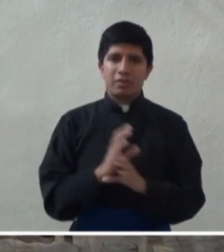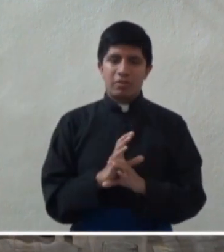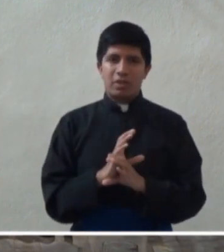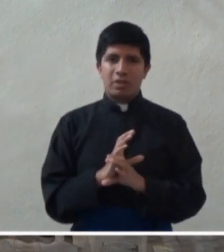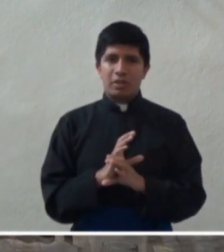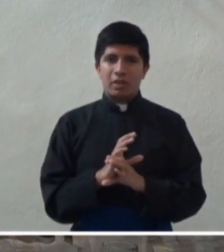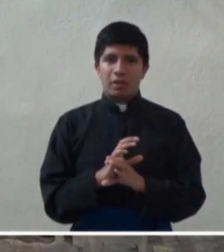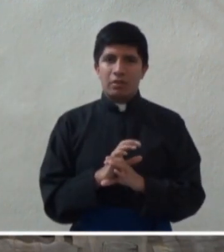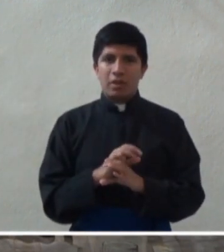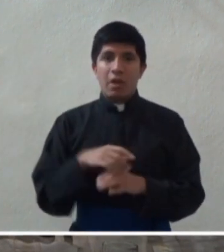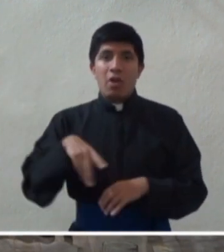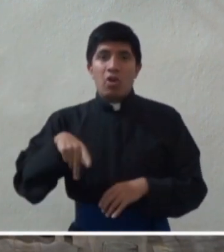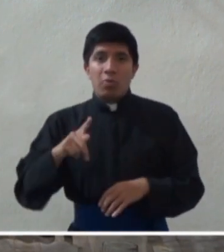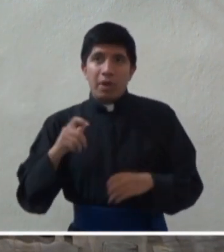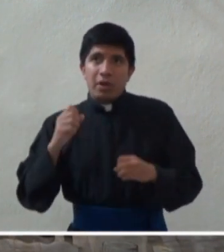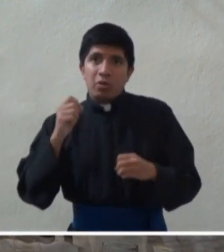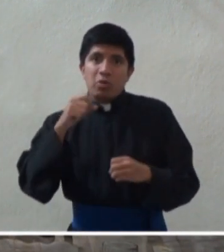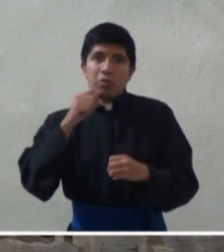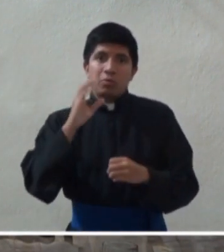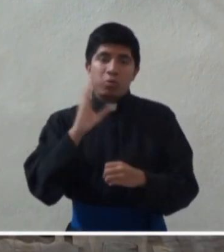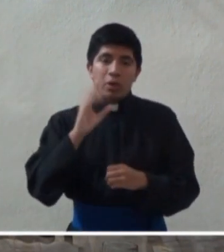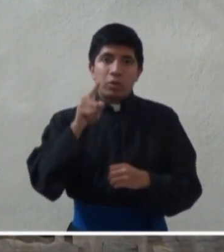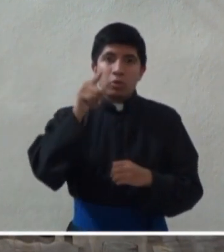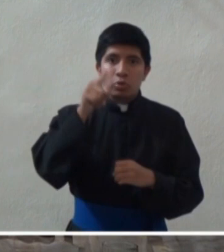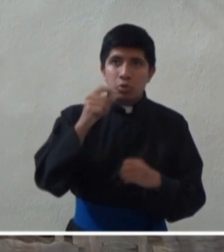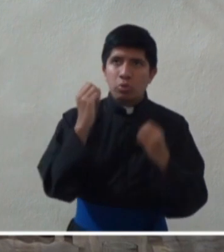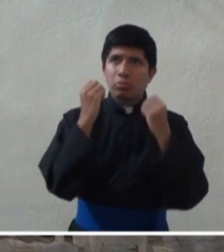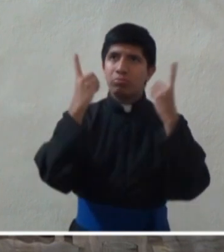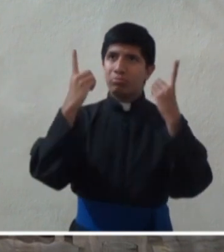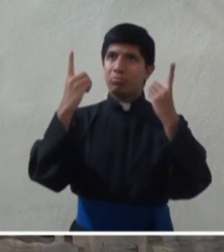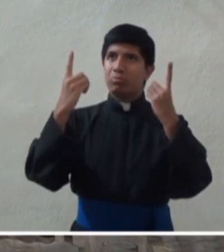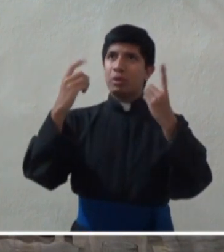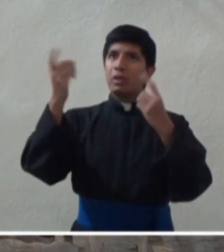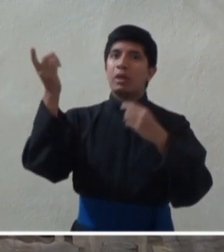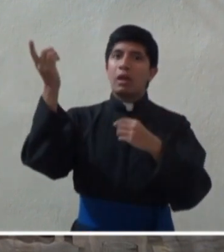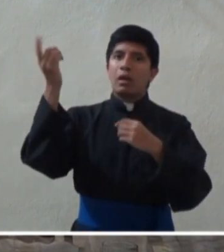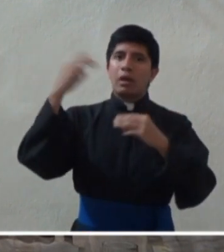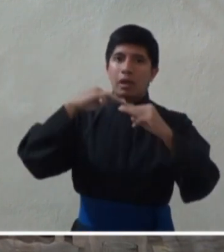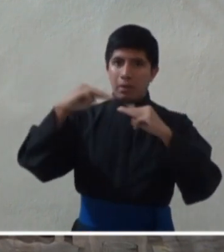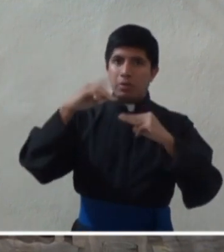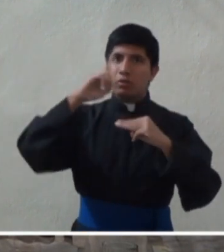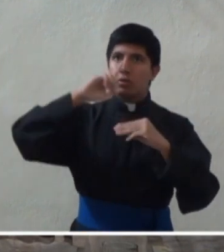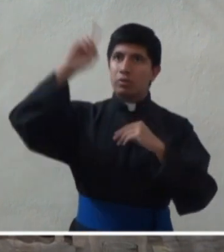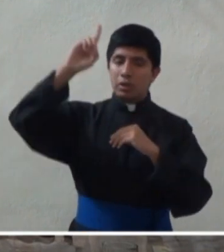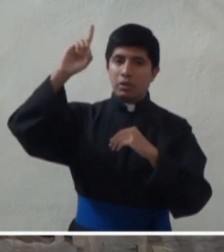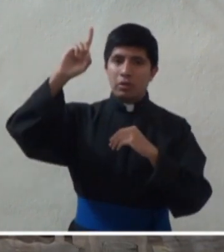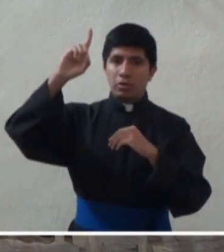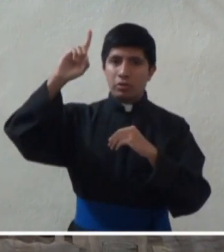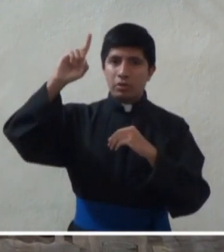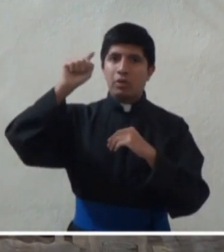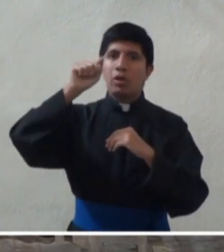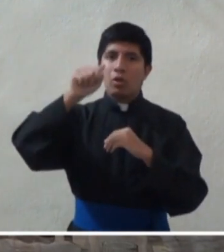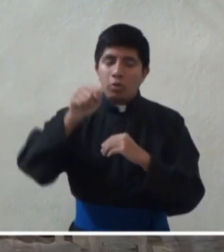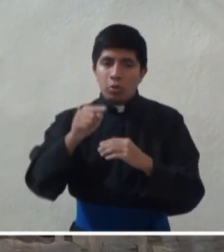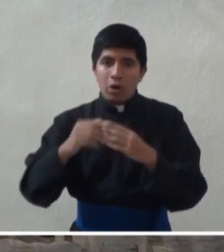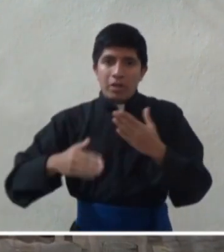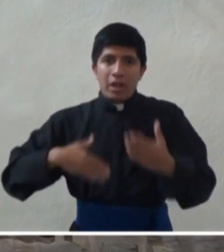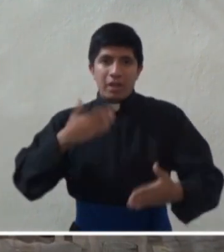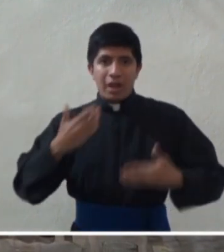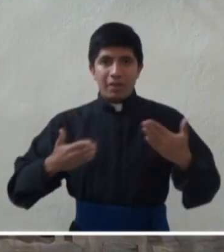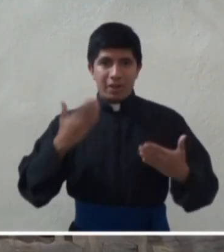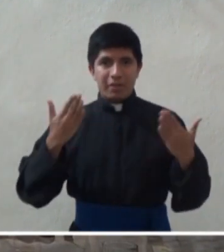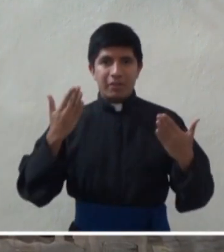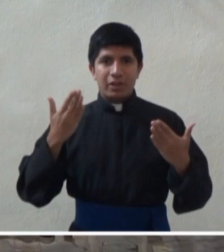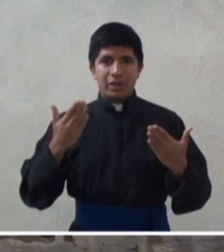Dios y camina de la mano de Dios, a pesar de las dificultades, se alcanza esa felicidad.